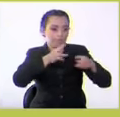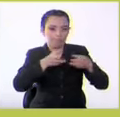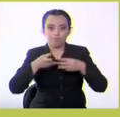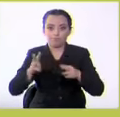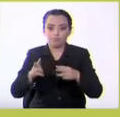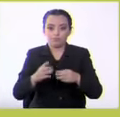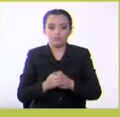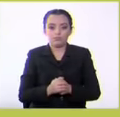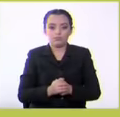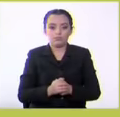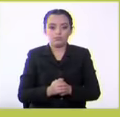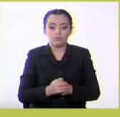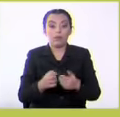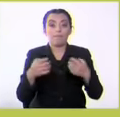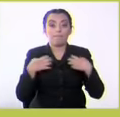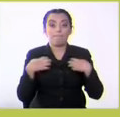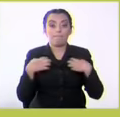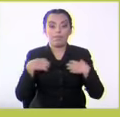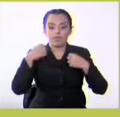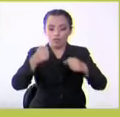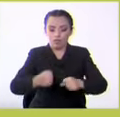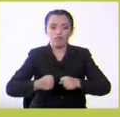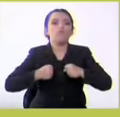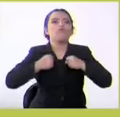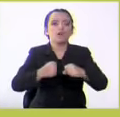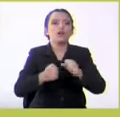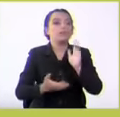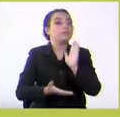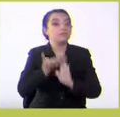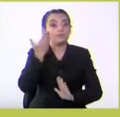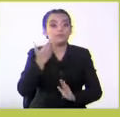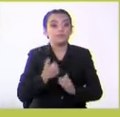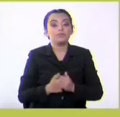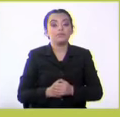o supervivencia del más fuerte.